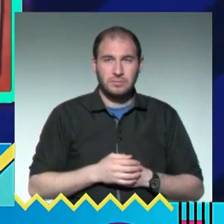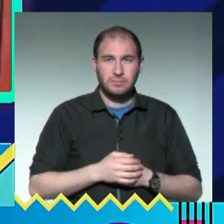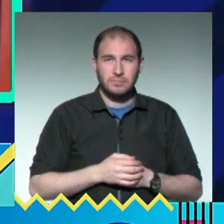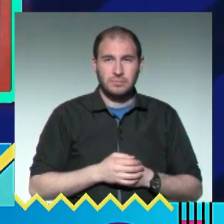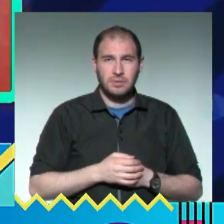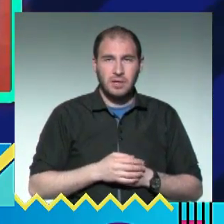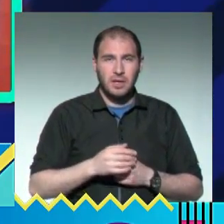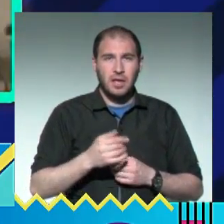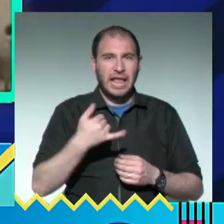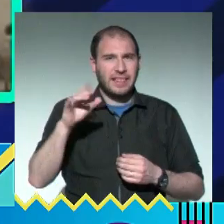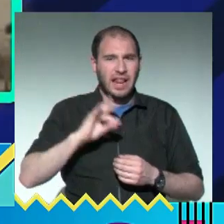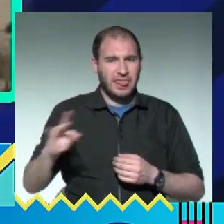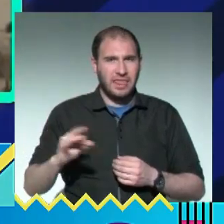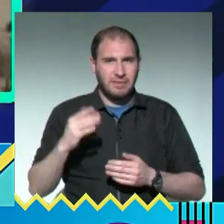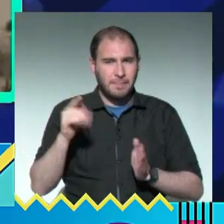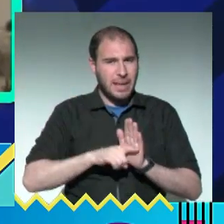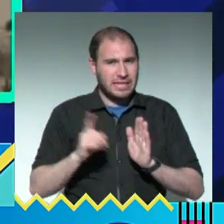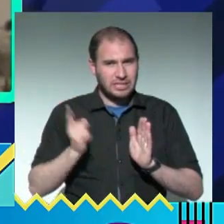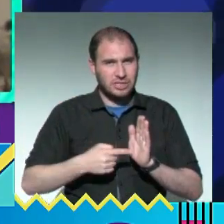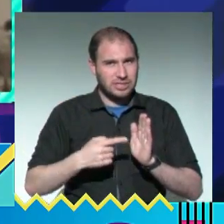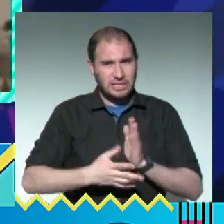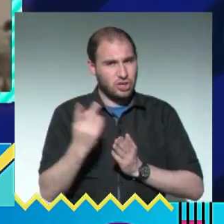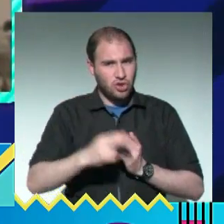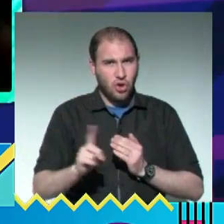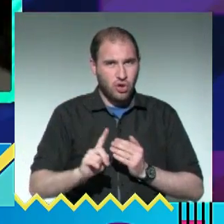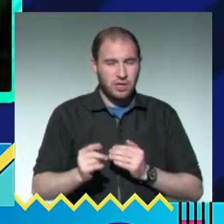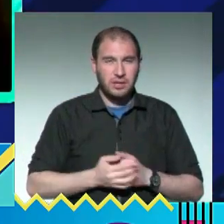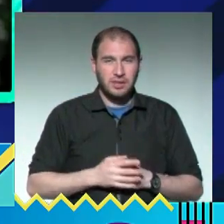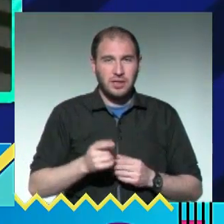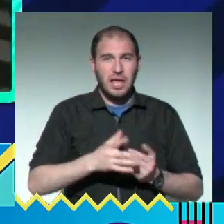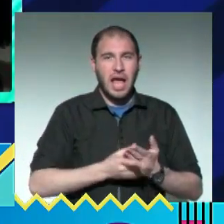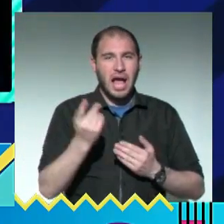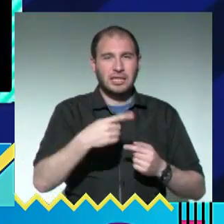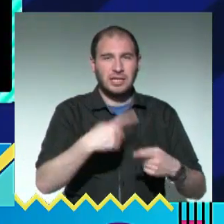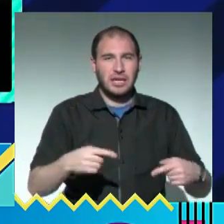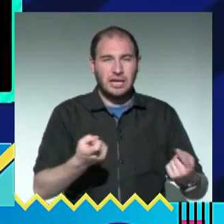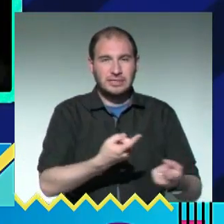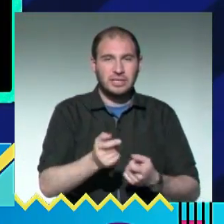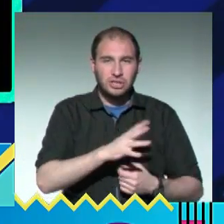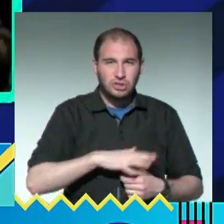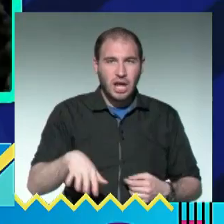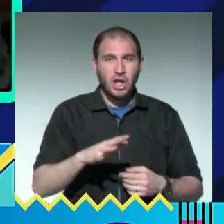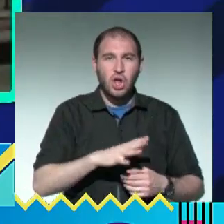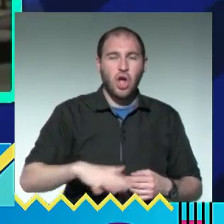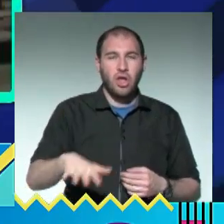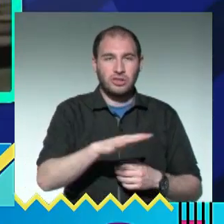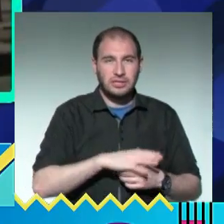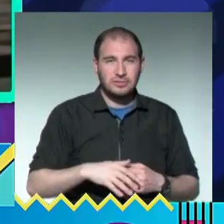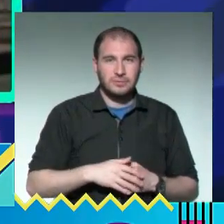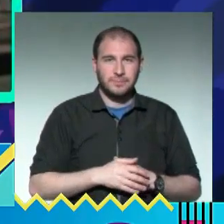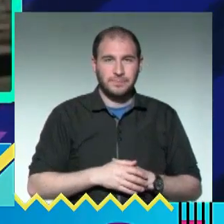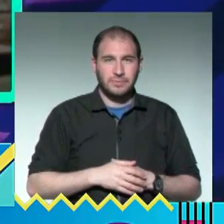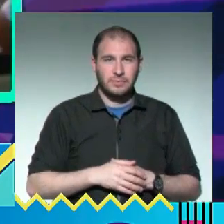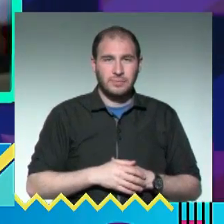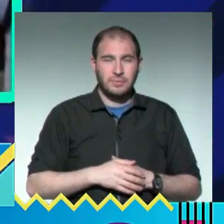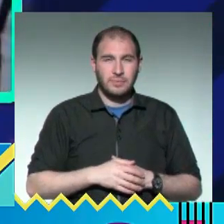en intereses de deuda que ya están establecidos. Se va a ajustar más sobre las necesidades sociales en un contexto donde vemos en